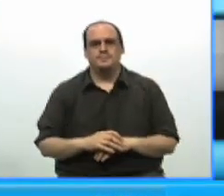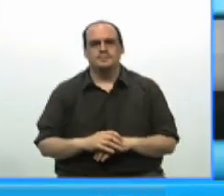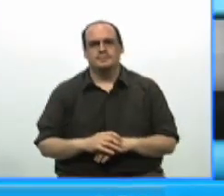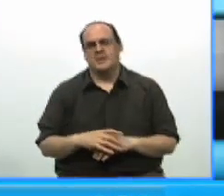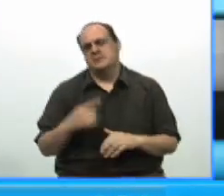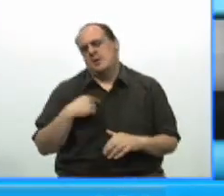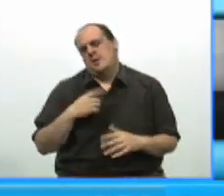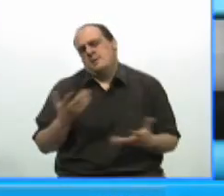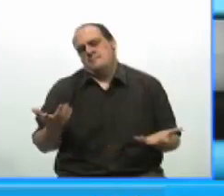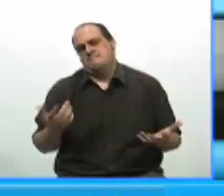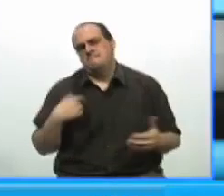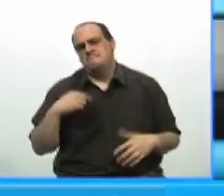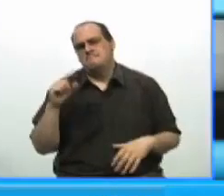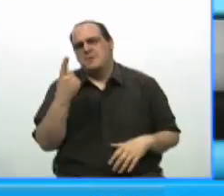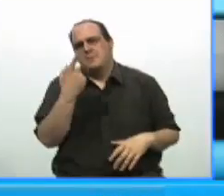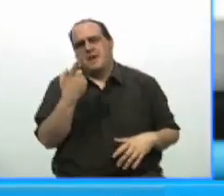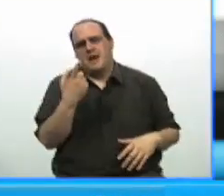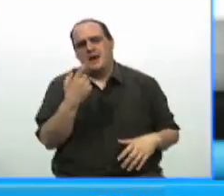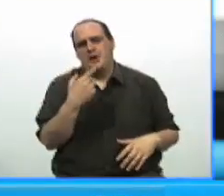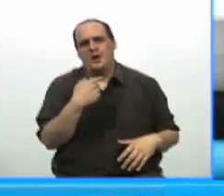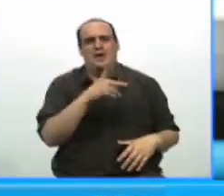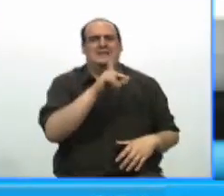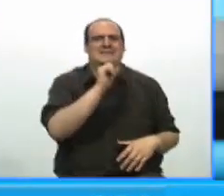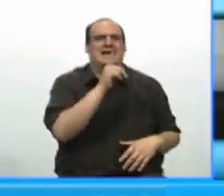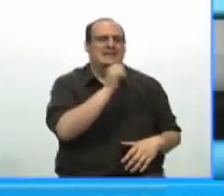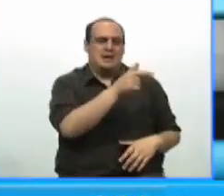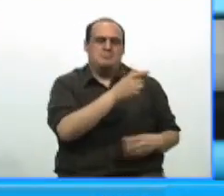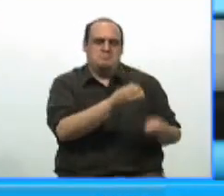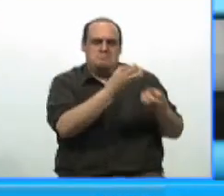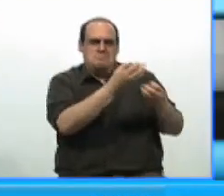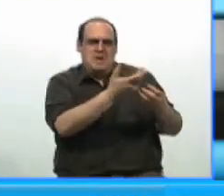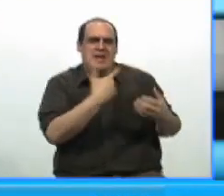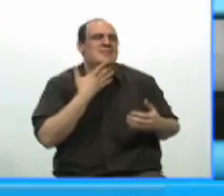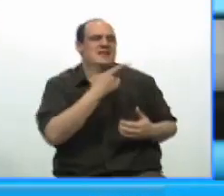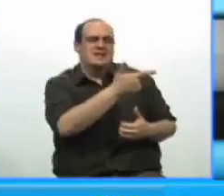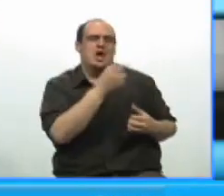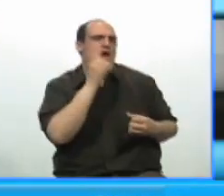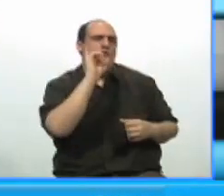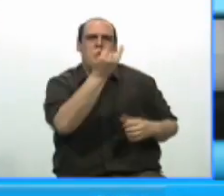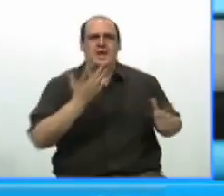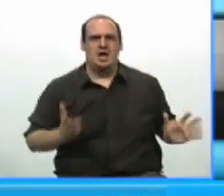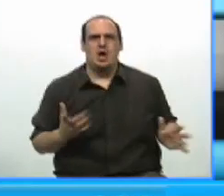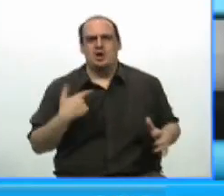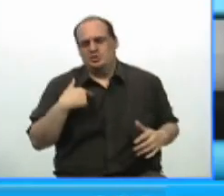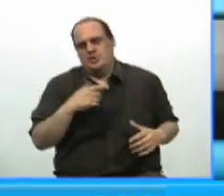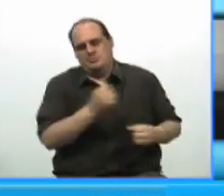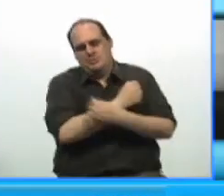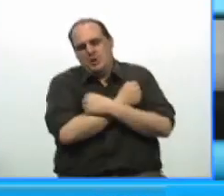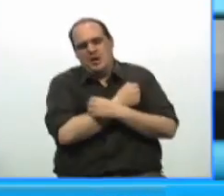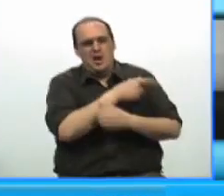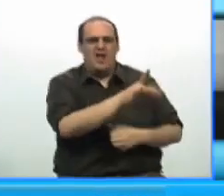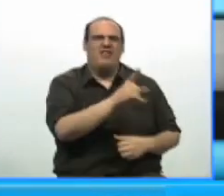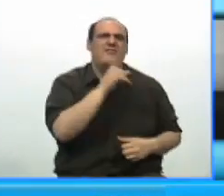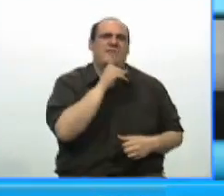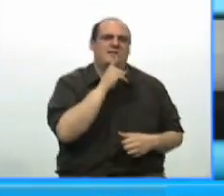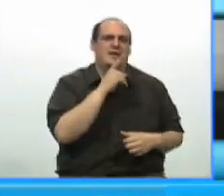No, lo primero es que el deseo de que le vaya bien al Tata es el deseo mío en personal por todo lo que acabas de decir, o sea, un técnico genuino